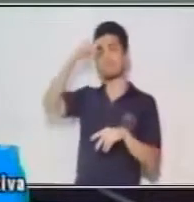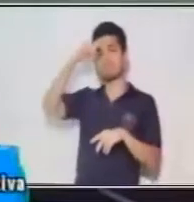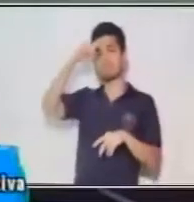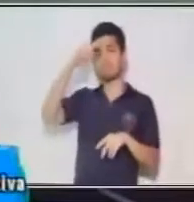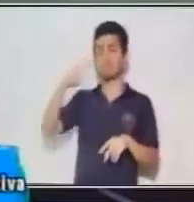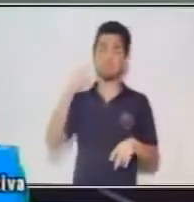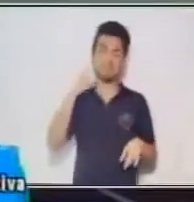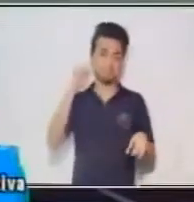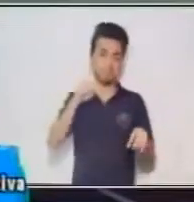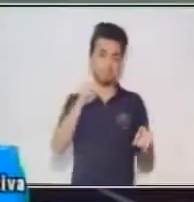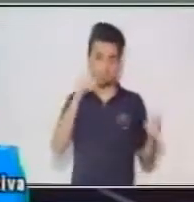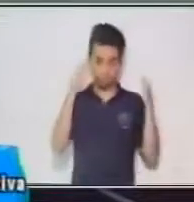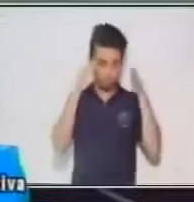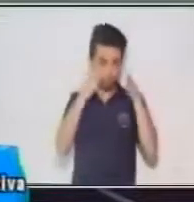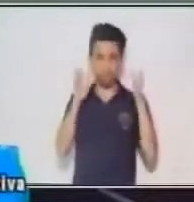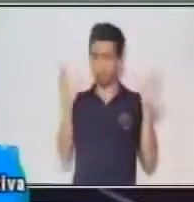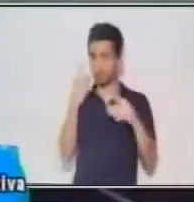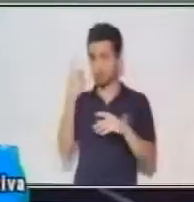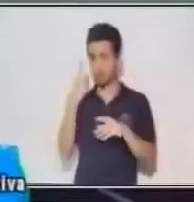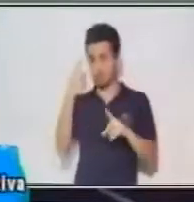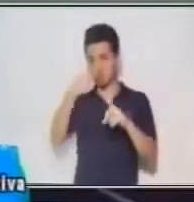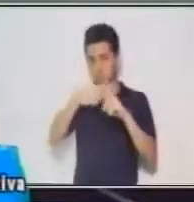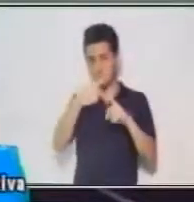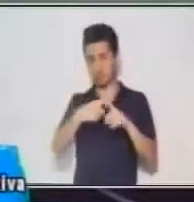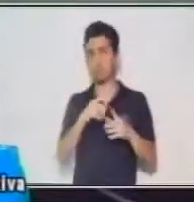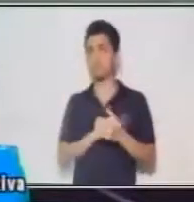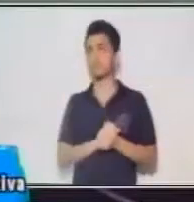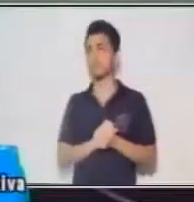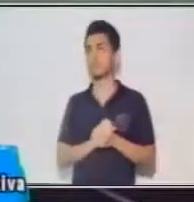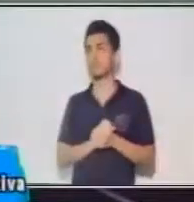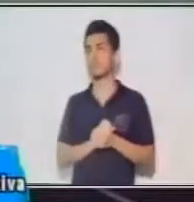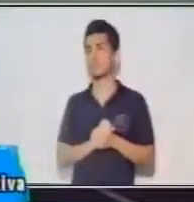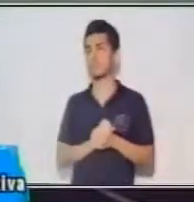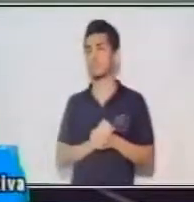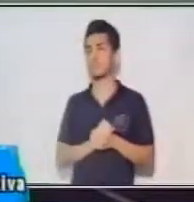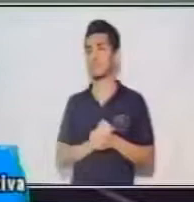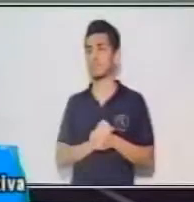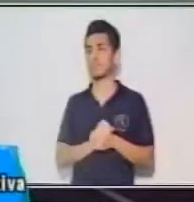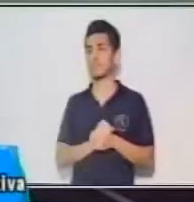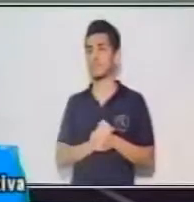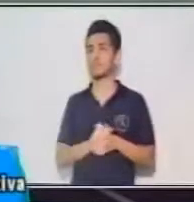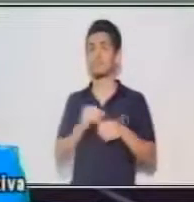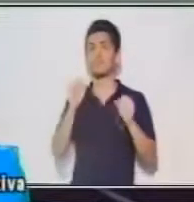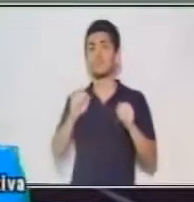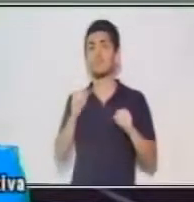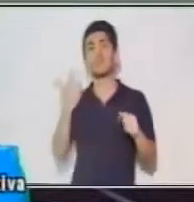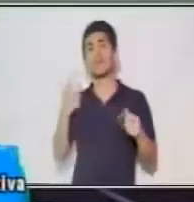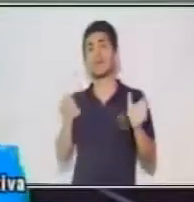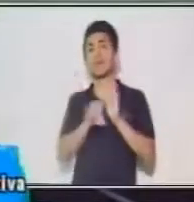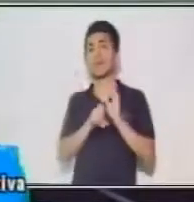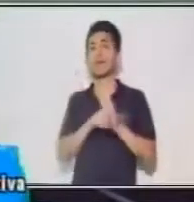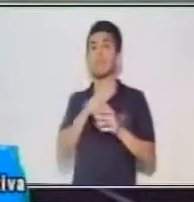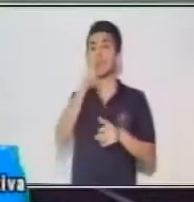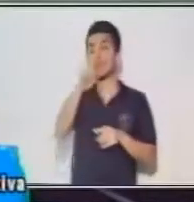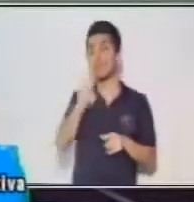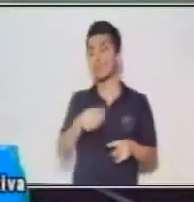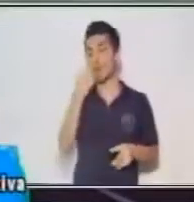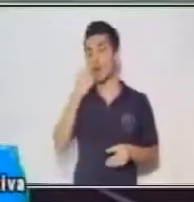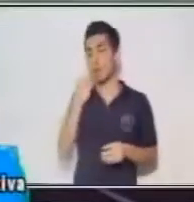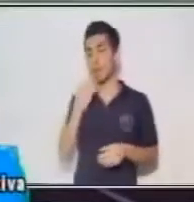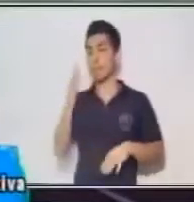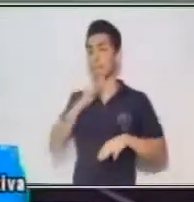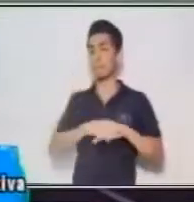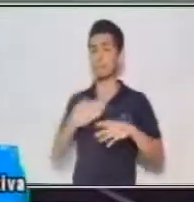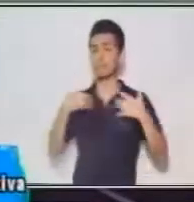a enfocarnos en el lado positivo de la situación. En este caso puede que nos pidan que comamos más saludables, que